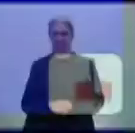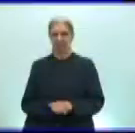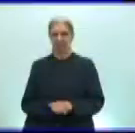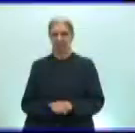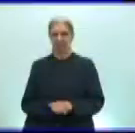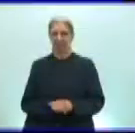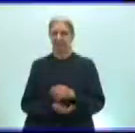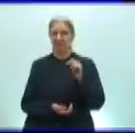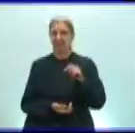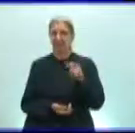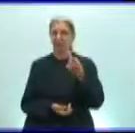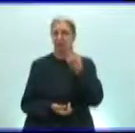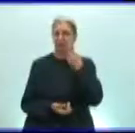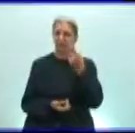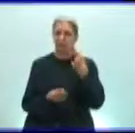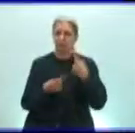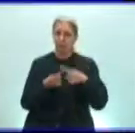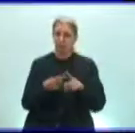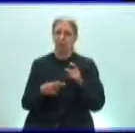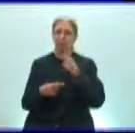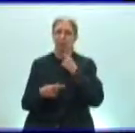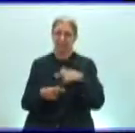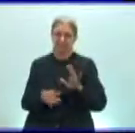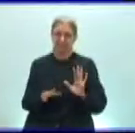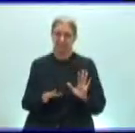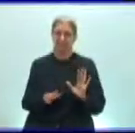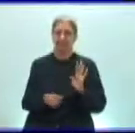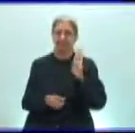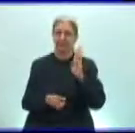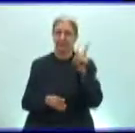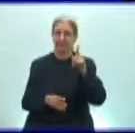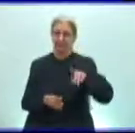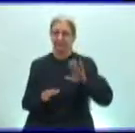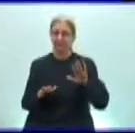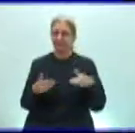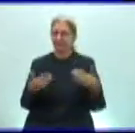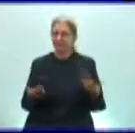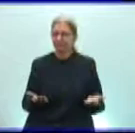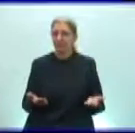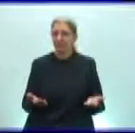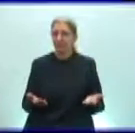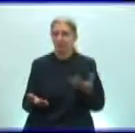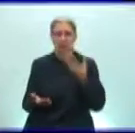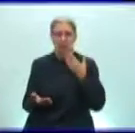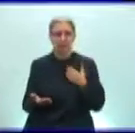Vamos a ver entonces el siguiente ejemplo. El inciso B. Observe el inciso